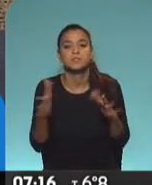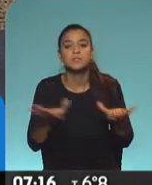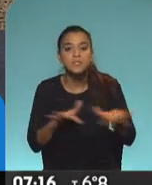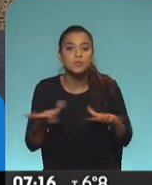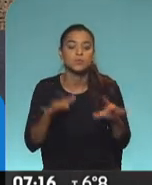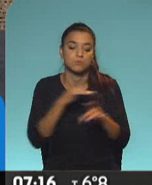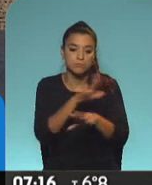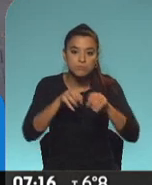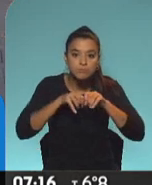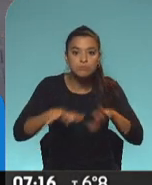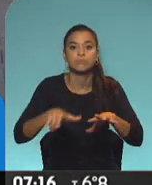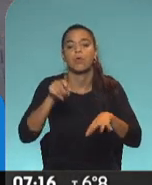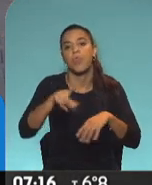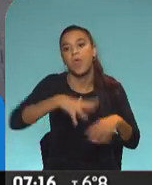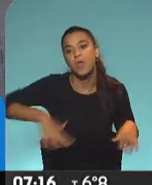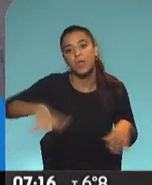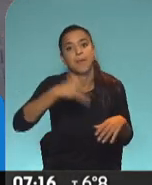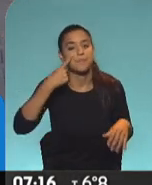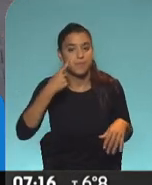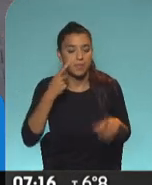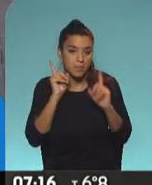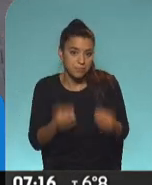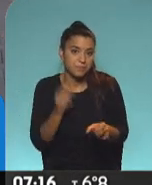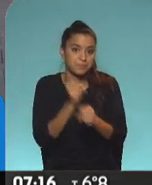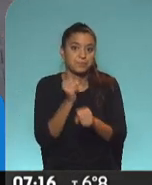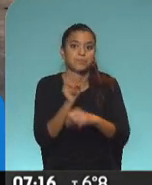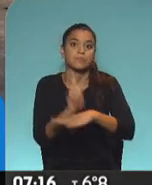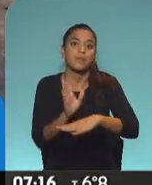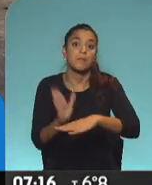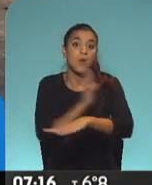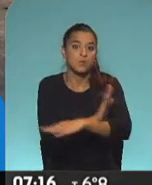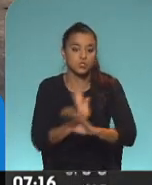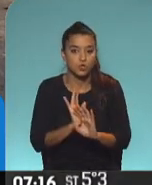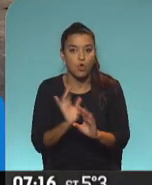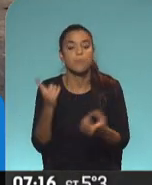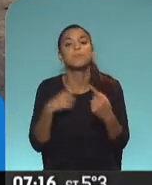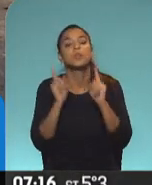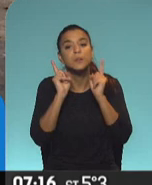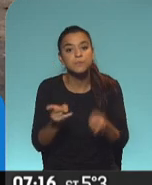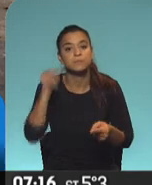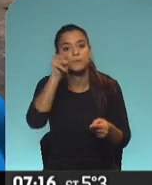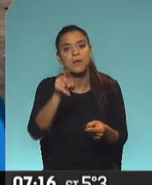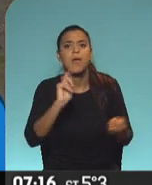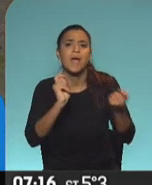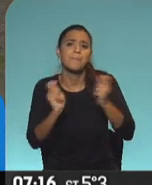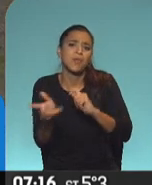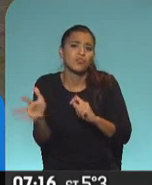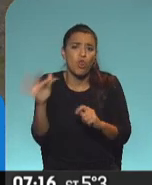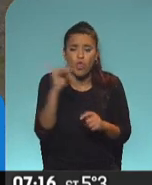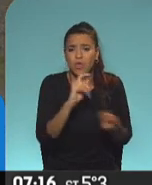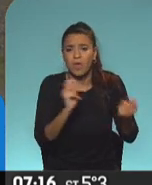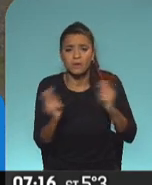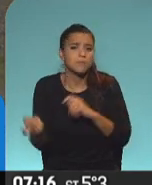situación epidemiológica del distrito y, como decía, trabajar en la prevención. Pero además, lógicamente, esto va cambiando todos los días